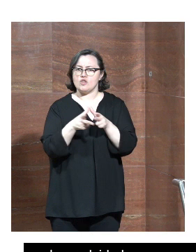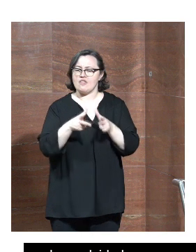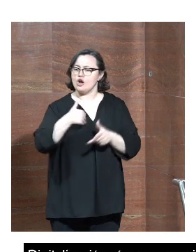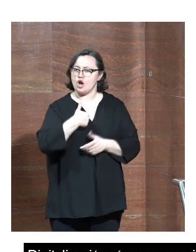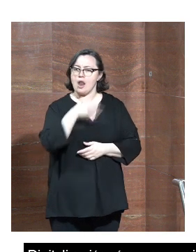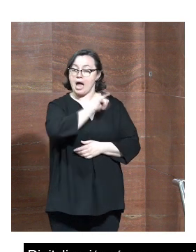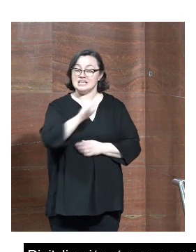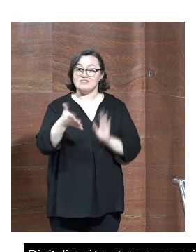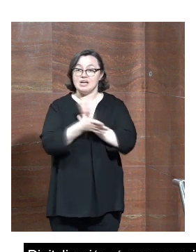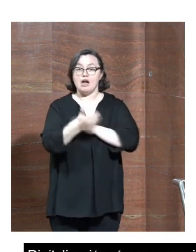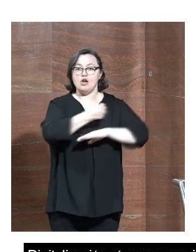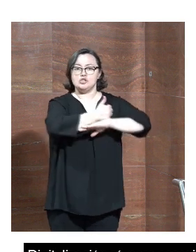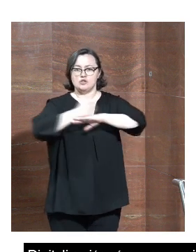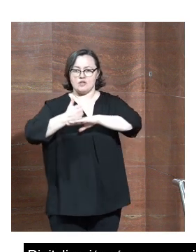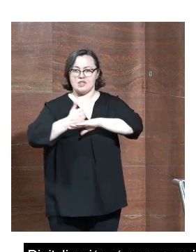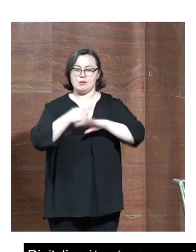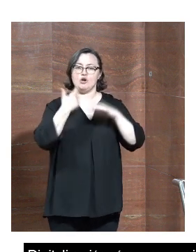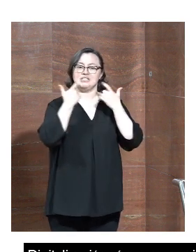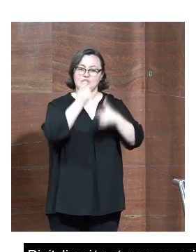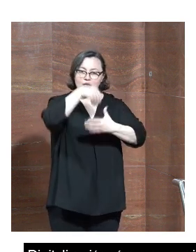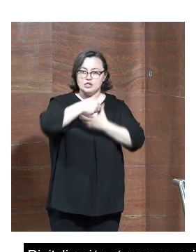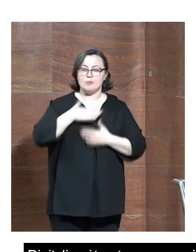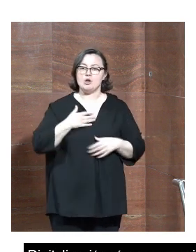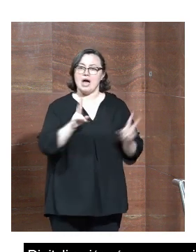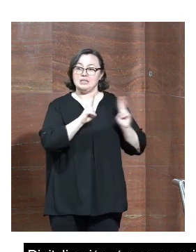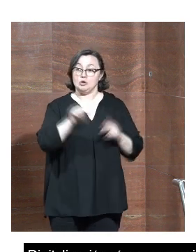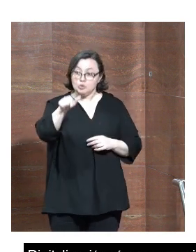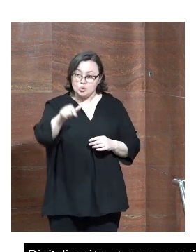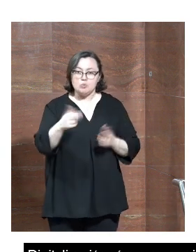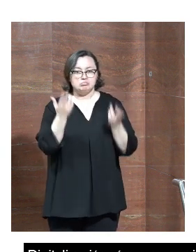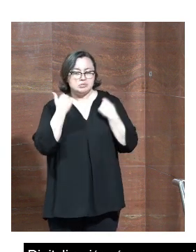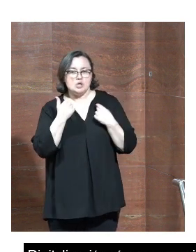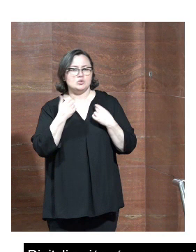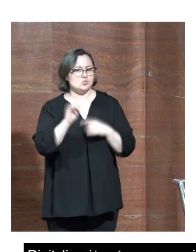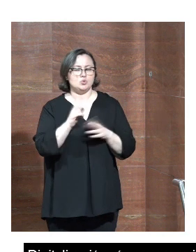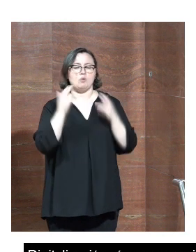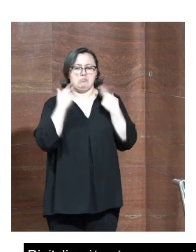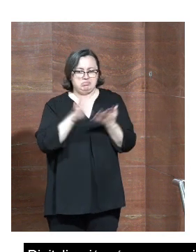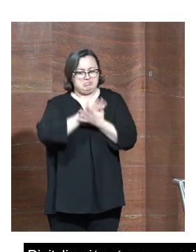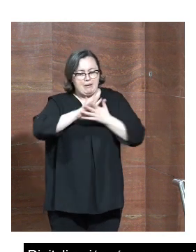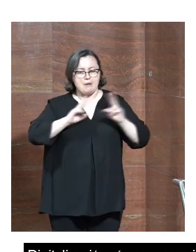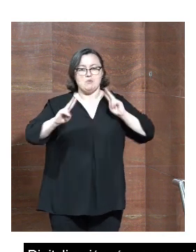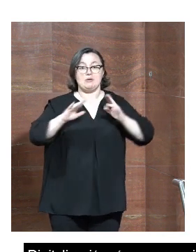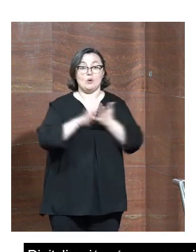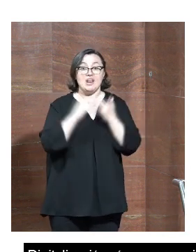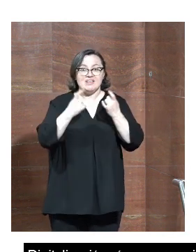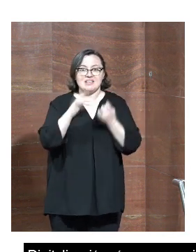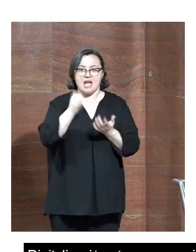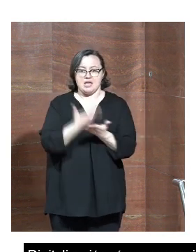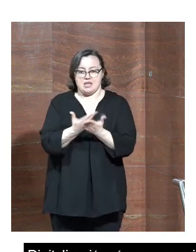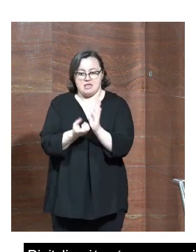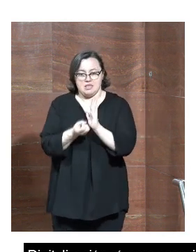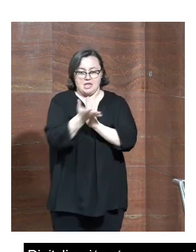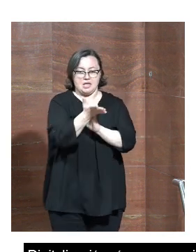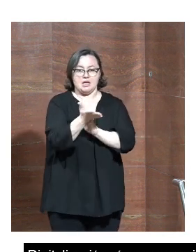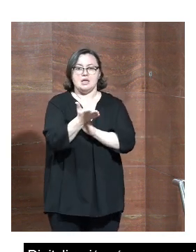y tenemos que ser ciudadanos, cada uno en nuestro sector, proactivos. Tú lo has sido y tú has transmitido el conocimiento y la necesidad como